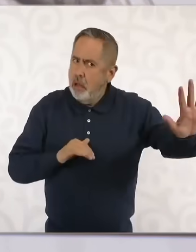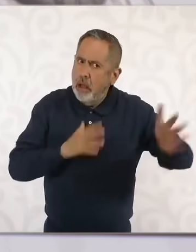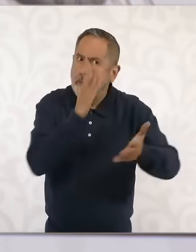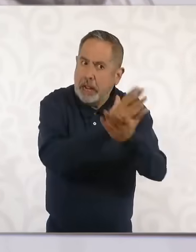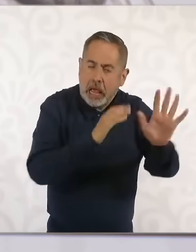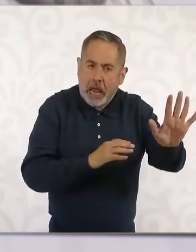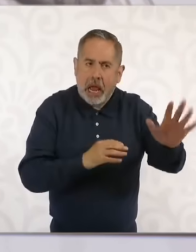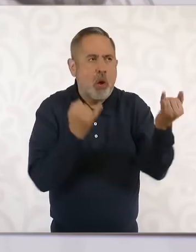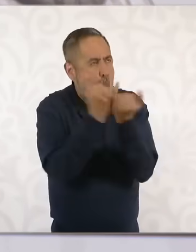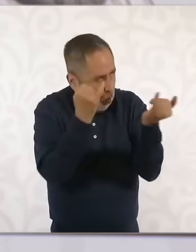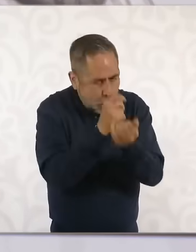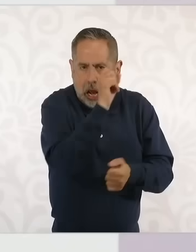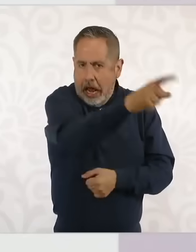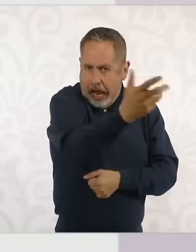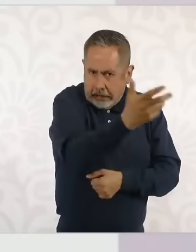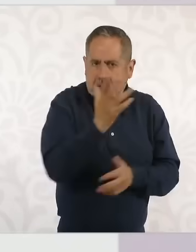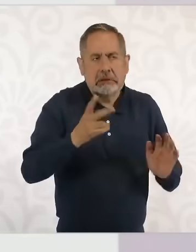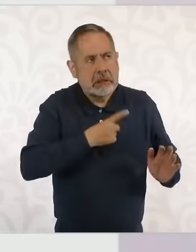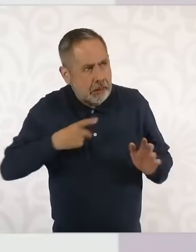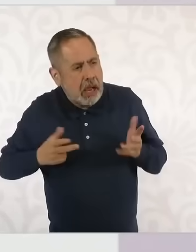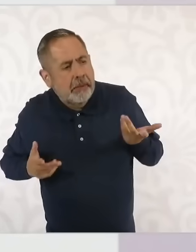territorio, porque